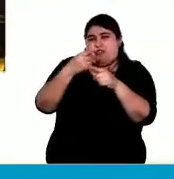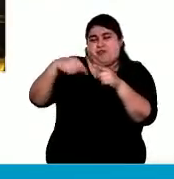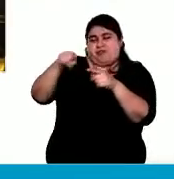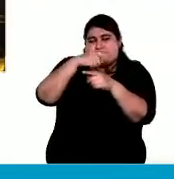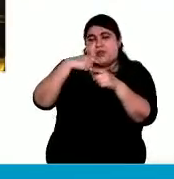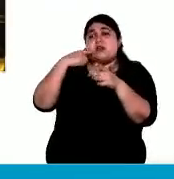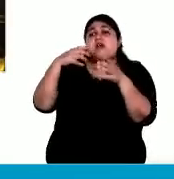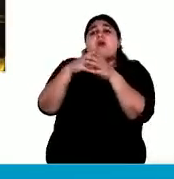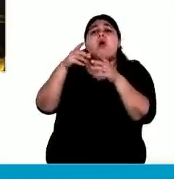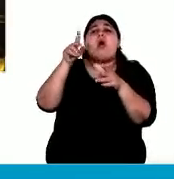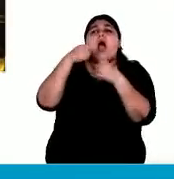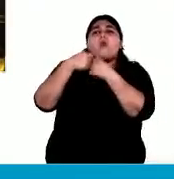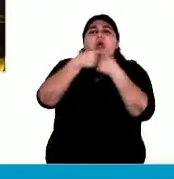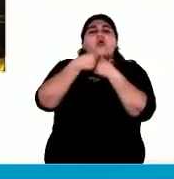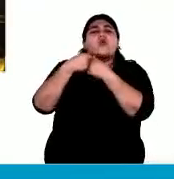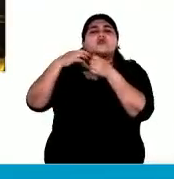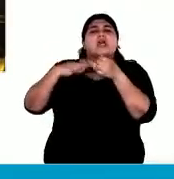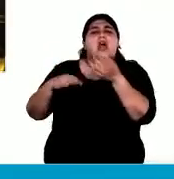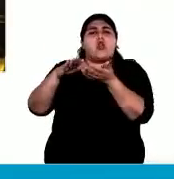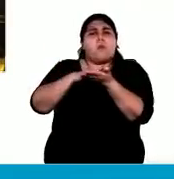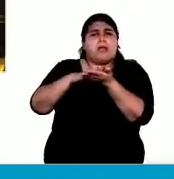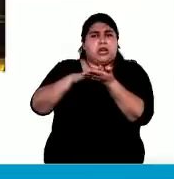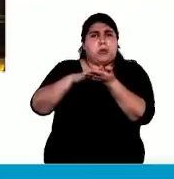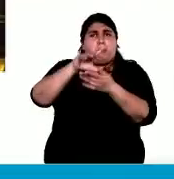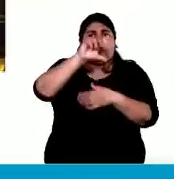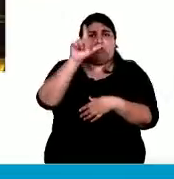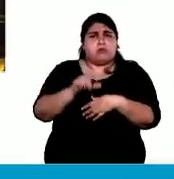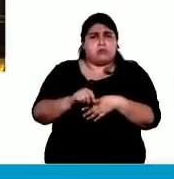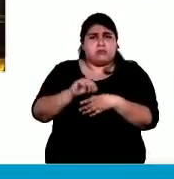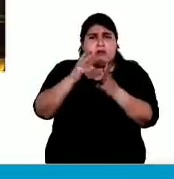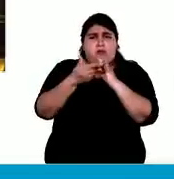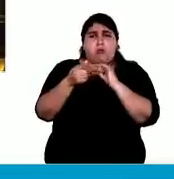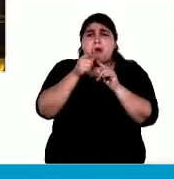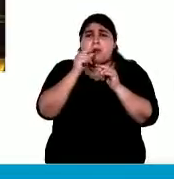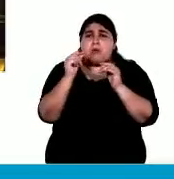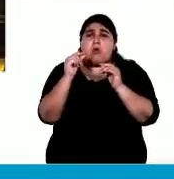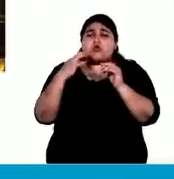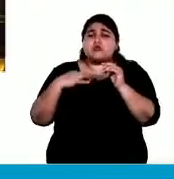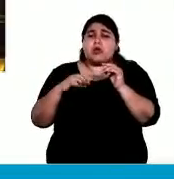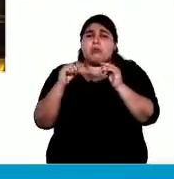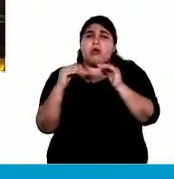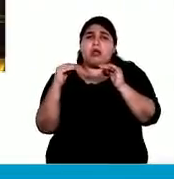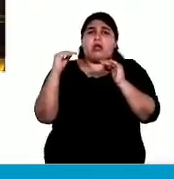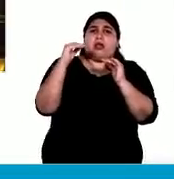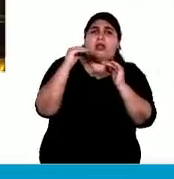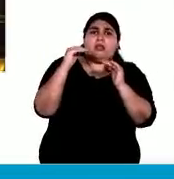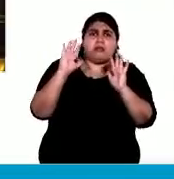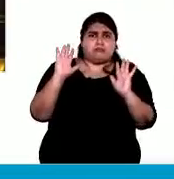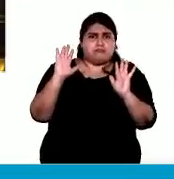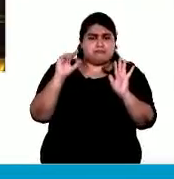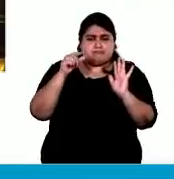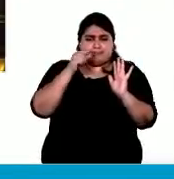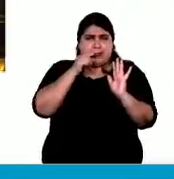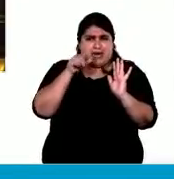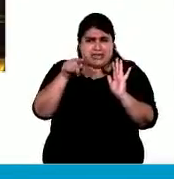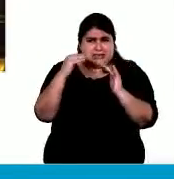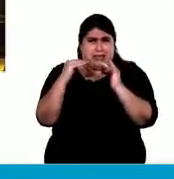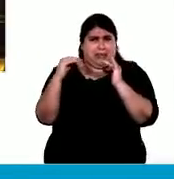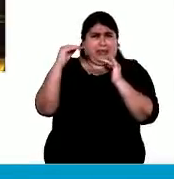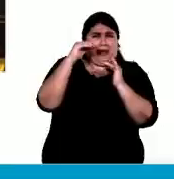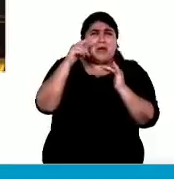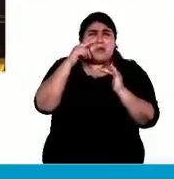mínimo en todo el país que apenas alcanza la línea de la indigencia decretar sin ponerse colorado sin ningún prurito